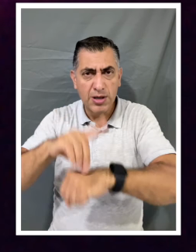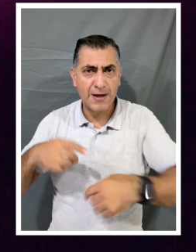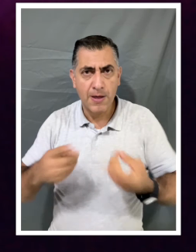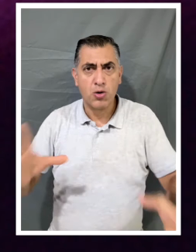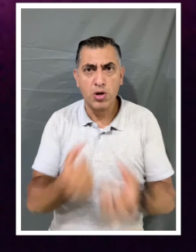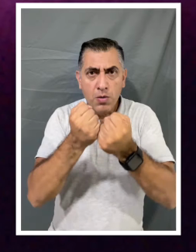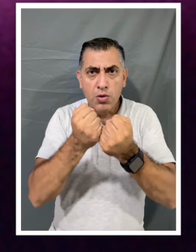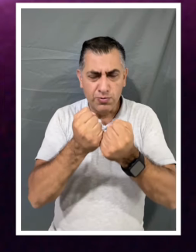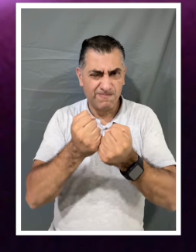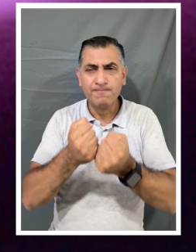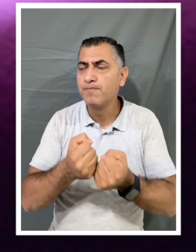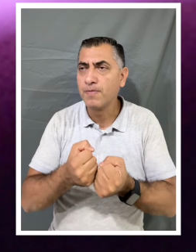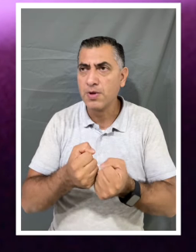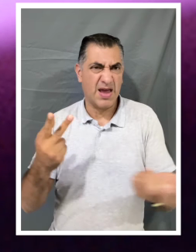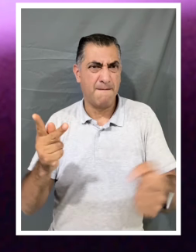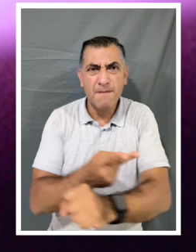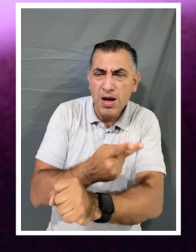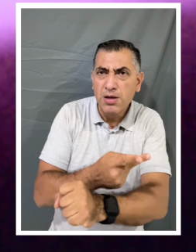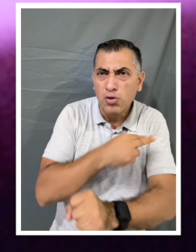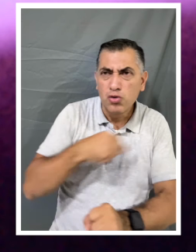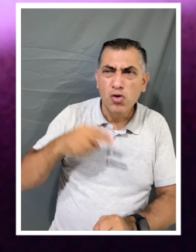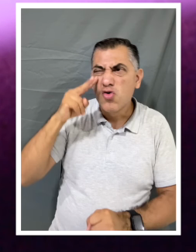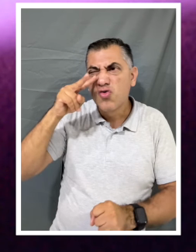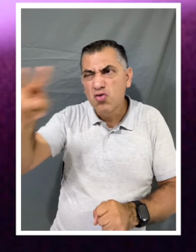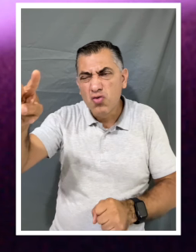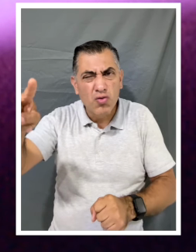darnos salvación Qué pasaría si nos